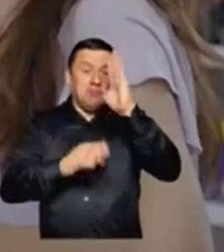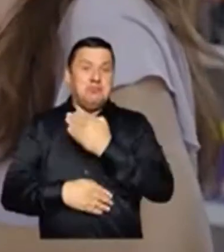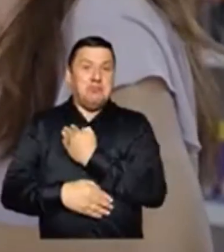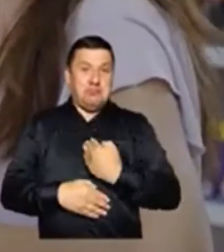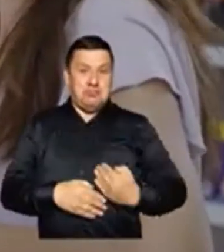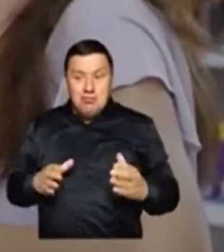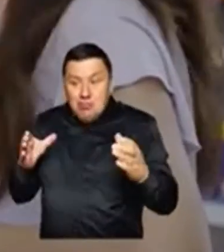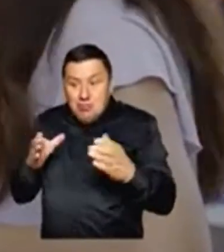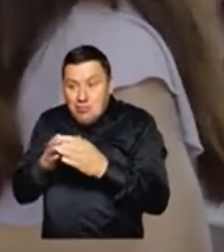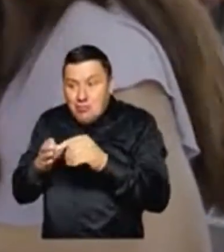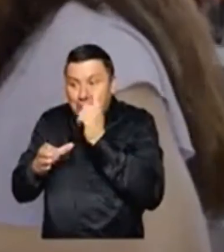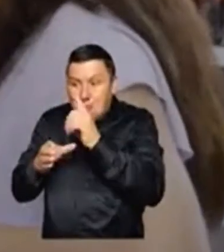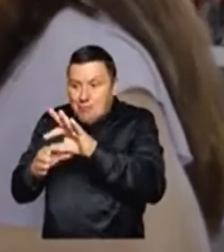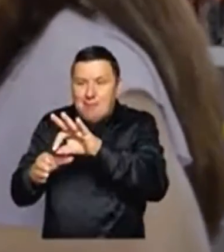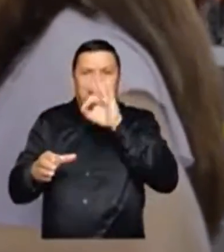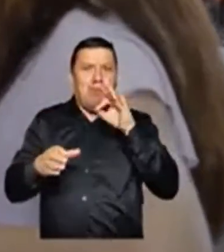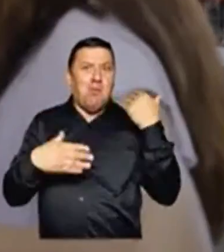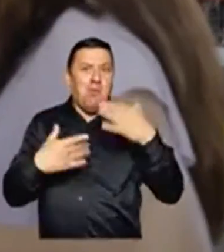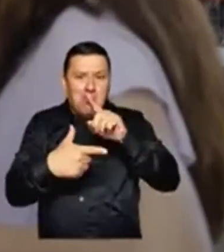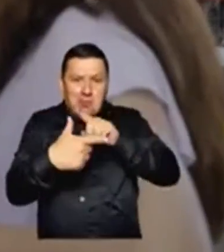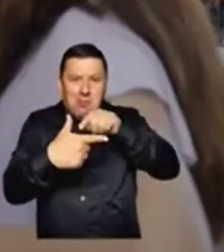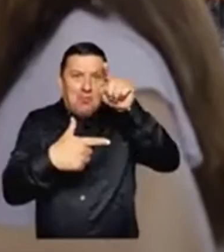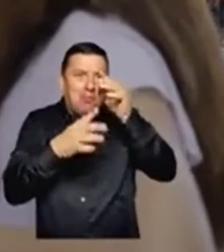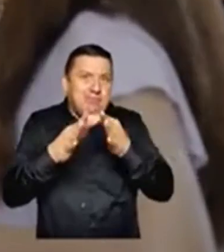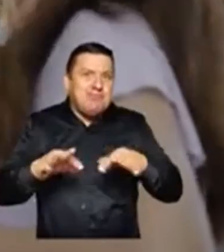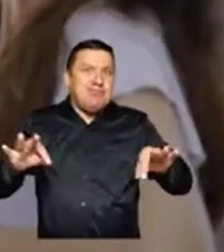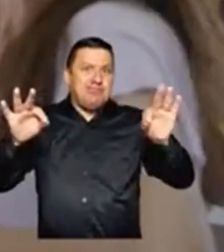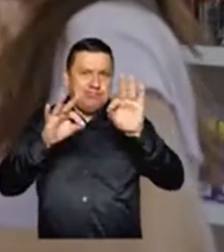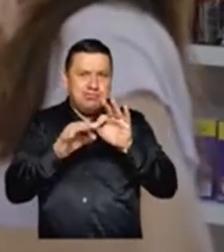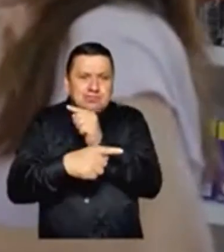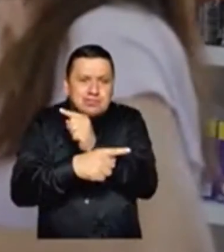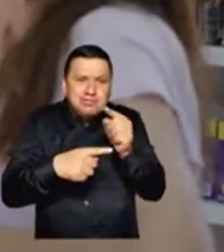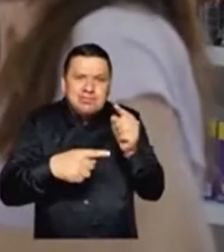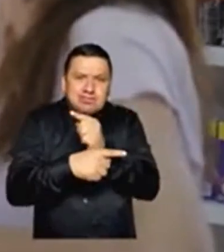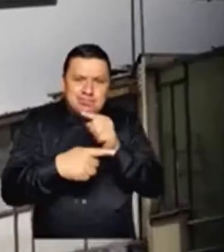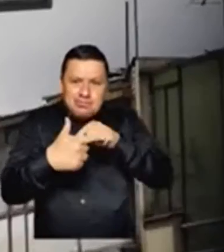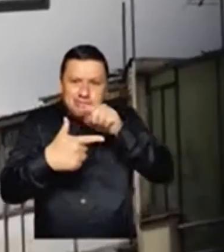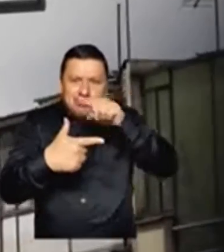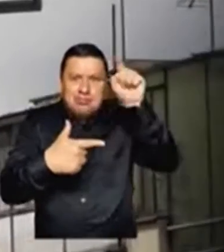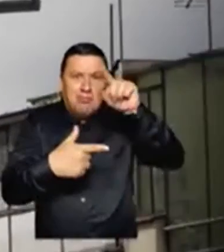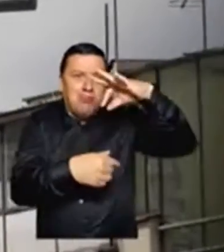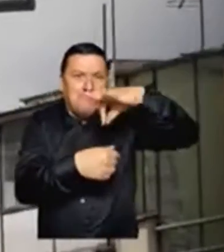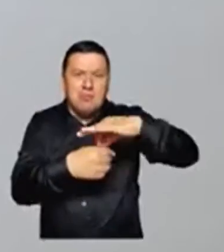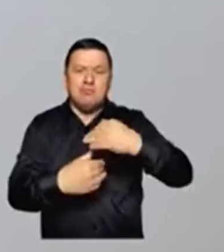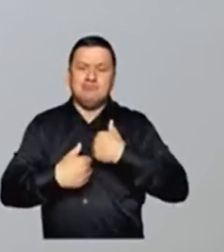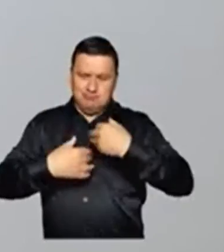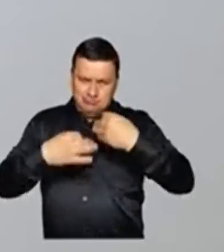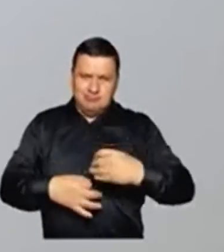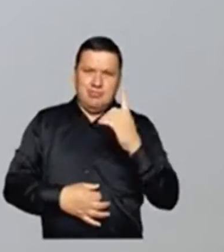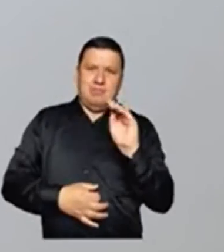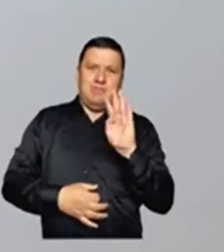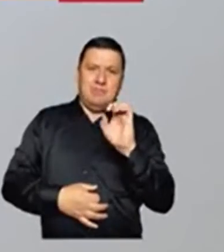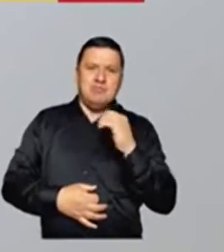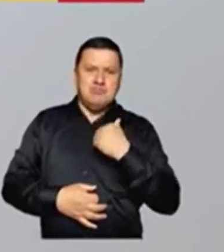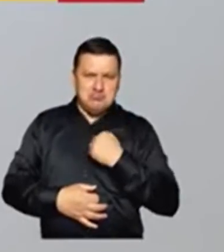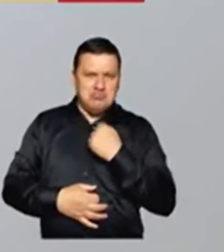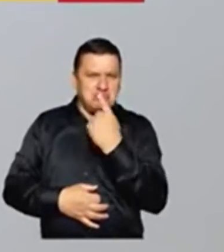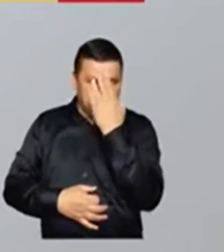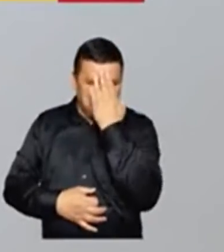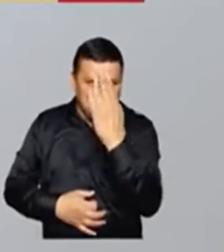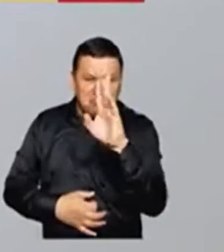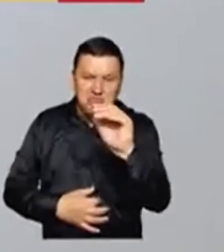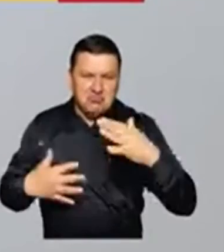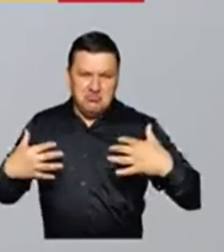presidencial del equipo por Colombia. Ha tenido un crecimiento muy importante en las últimas semanas en la intención de voto en ese grupo. Yo soy David Barguil y voy